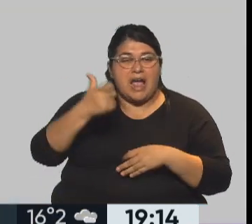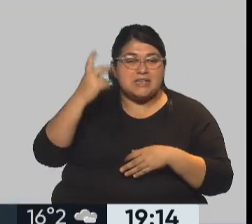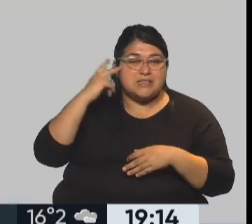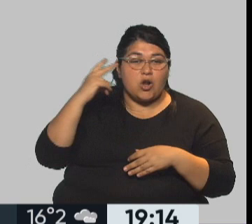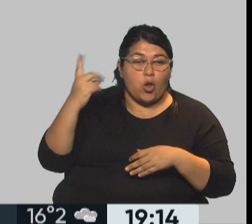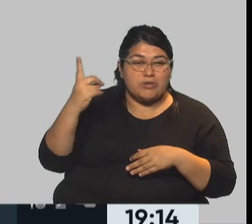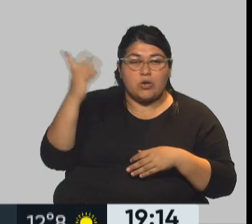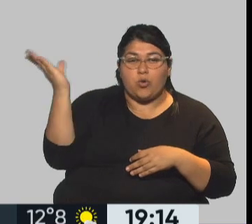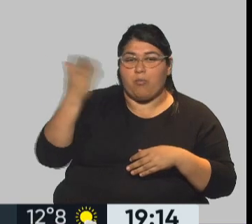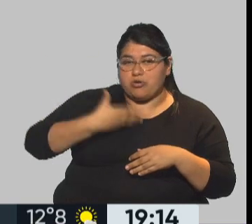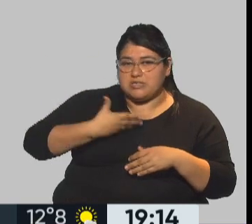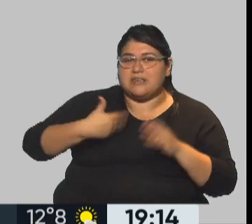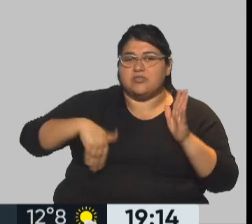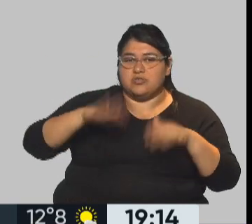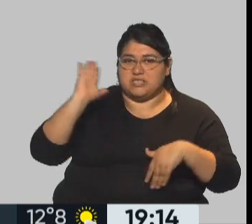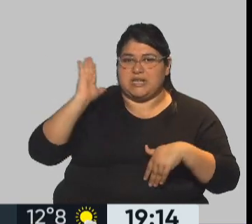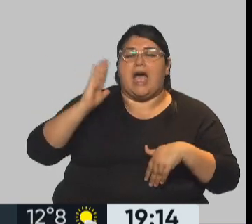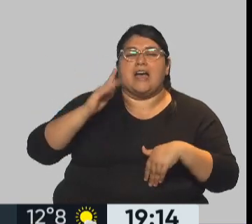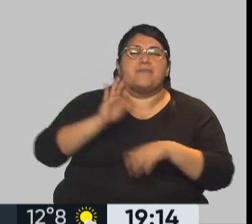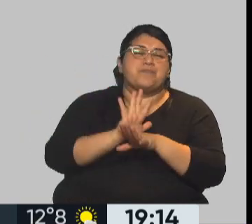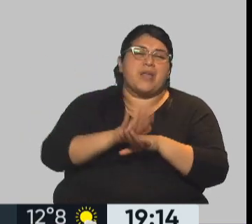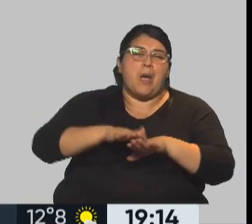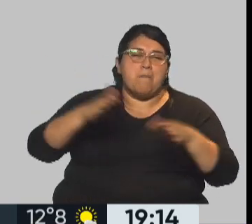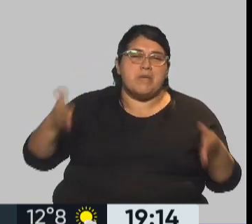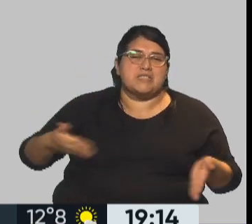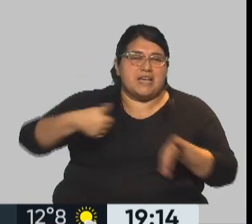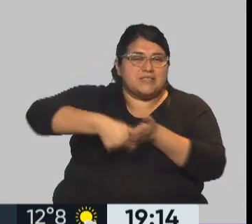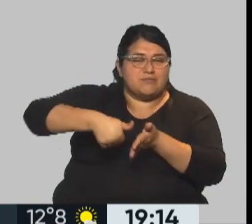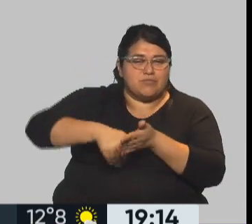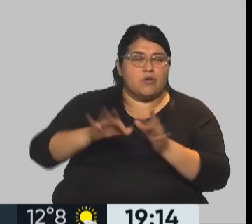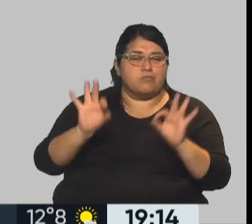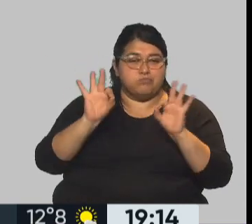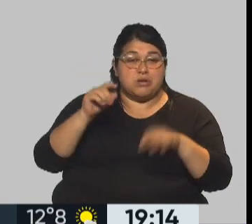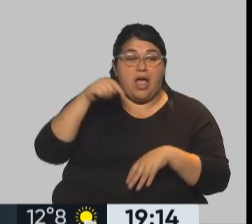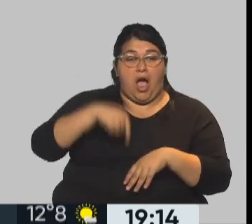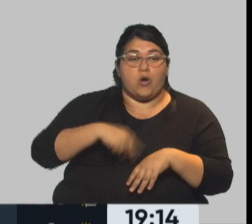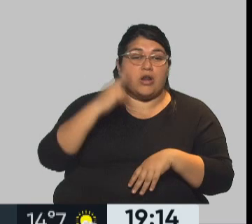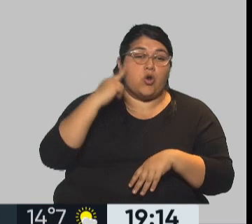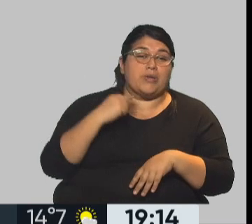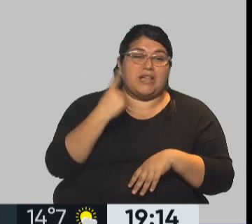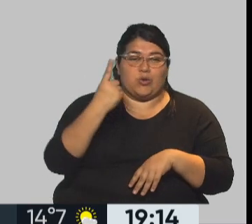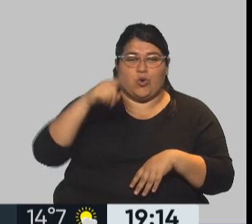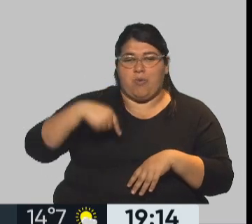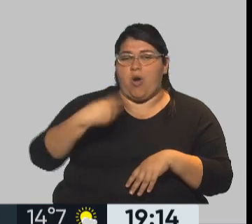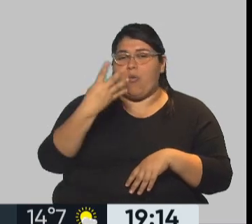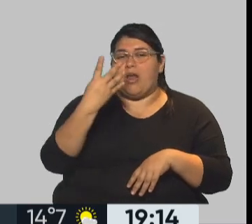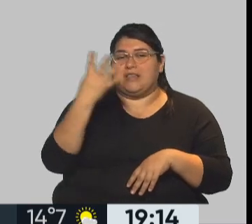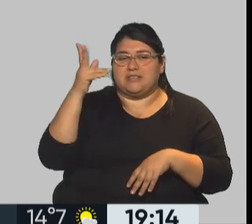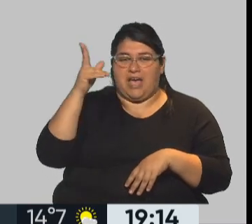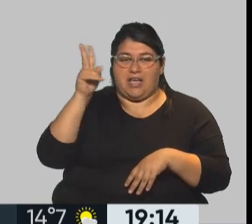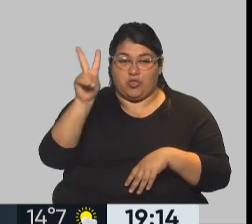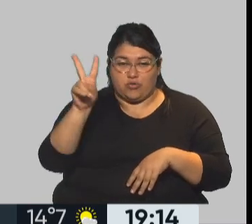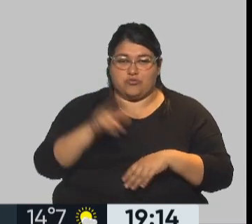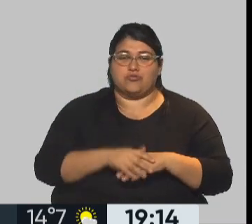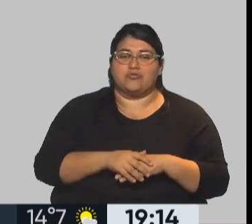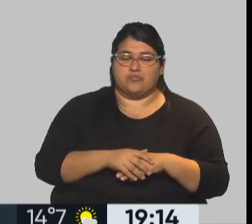95% de los votos no Allí está 91,02% de los votos 91.42 Dale flordanos ese último